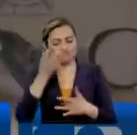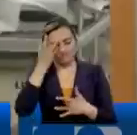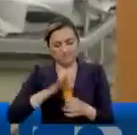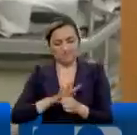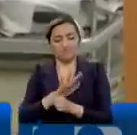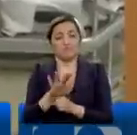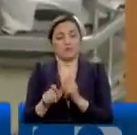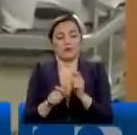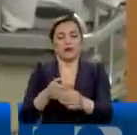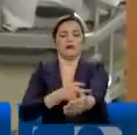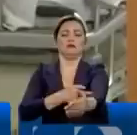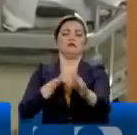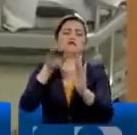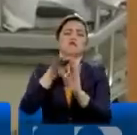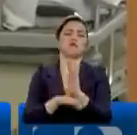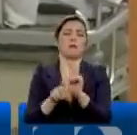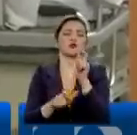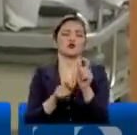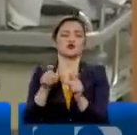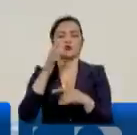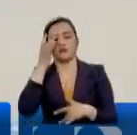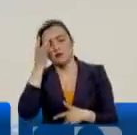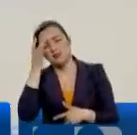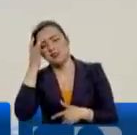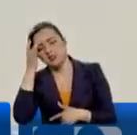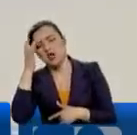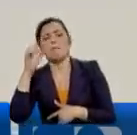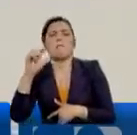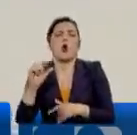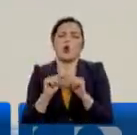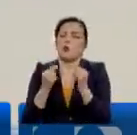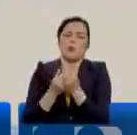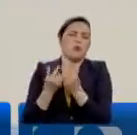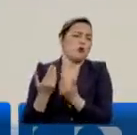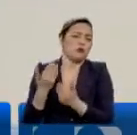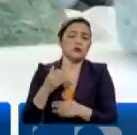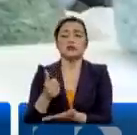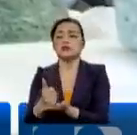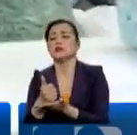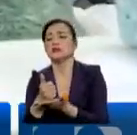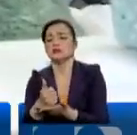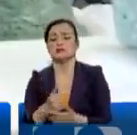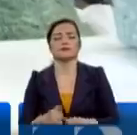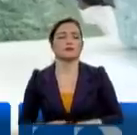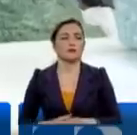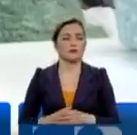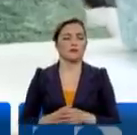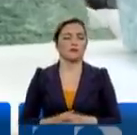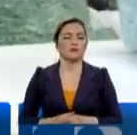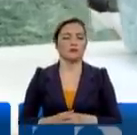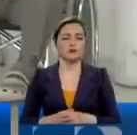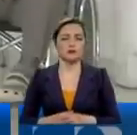notablemente y ahora son realmente pocos los ciudadanos que ingresan hasta estas instalaciones médicas buscando ayuda con algún tipo de